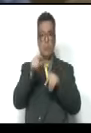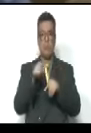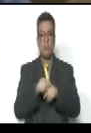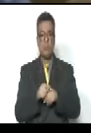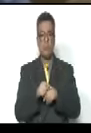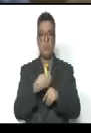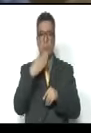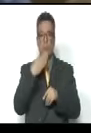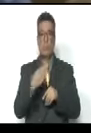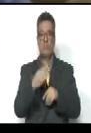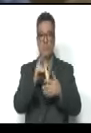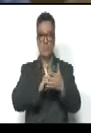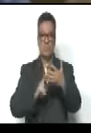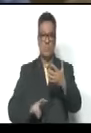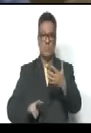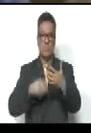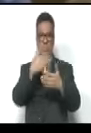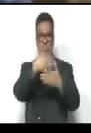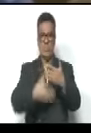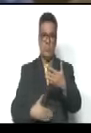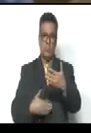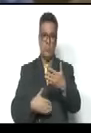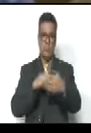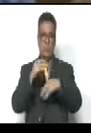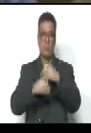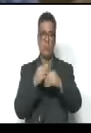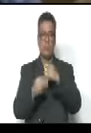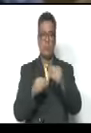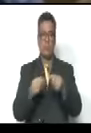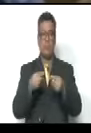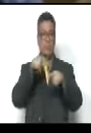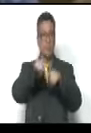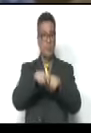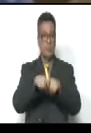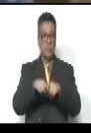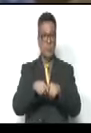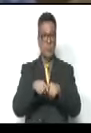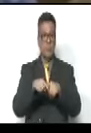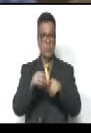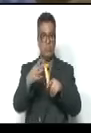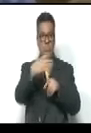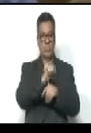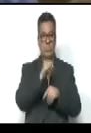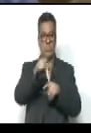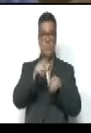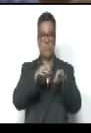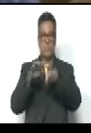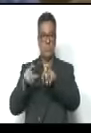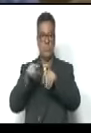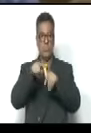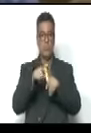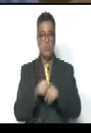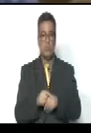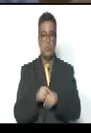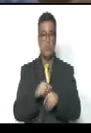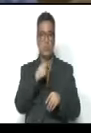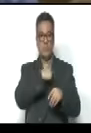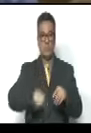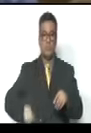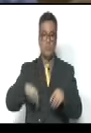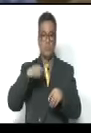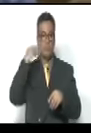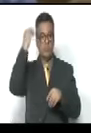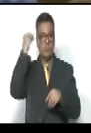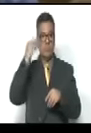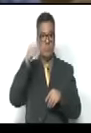para solicitar la lectura de documentos referentes al asunto que estuvieran al alcance de la Secretaría y que la Presidencia